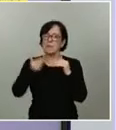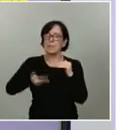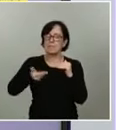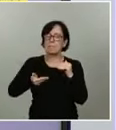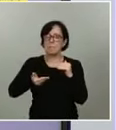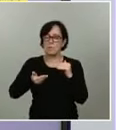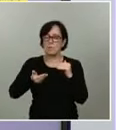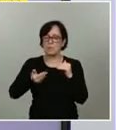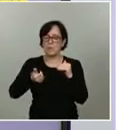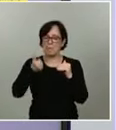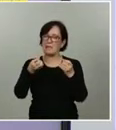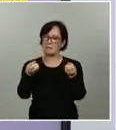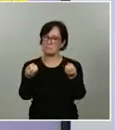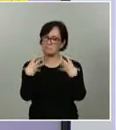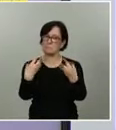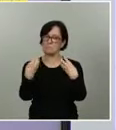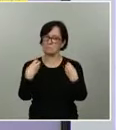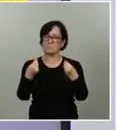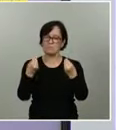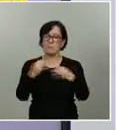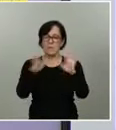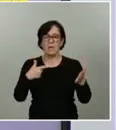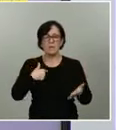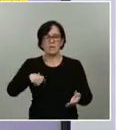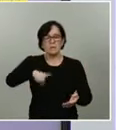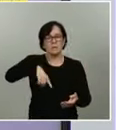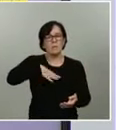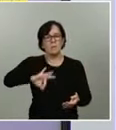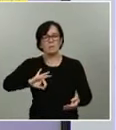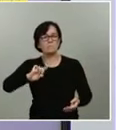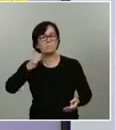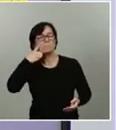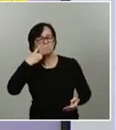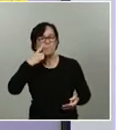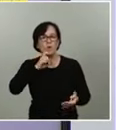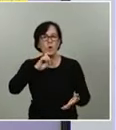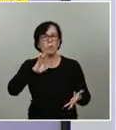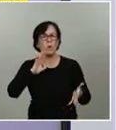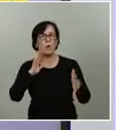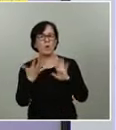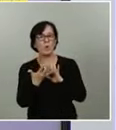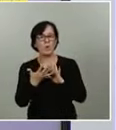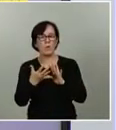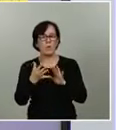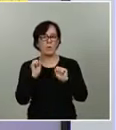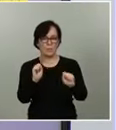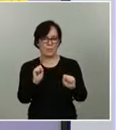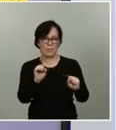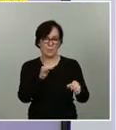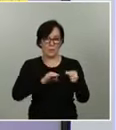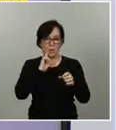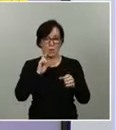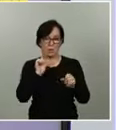más información y que también seamos capaces de identificar cómo evolucionan los anticuerpos, es decir, la protección frente al